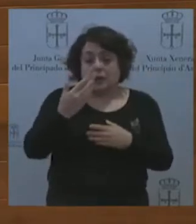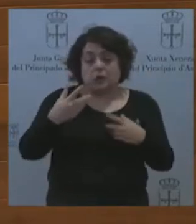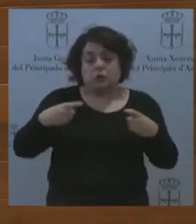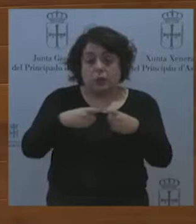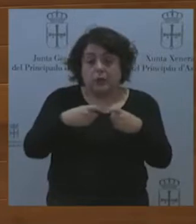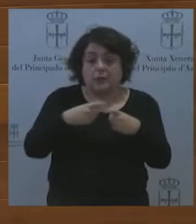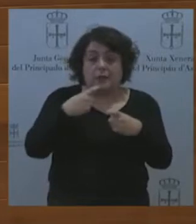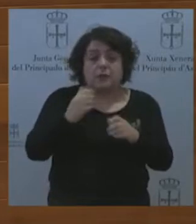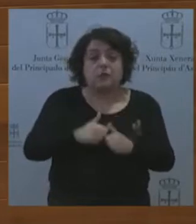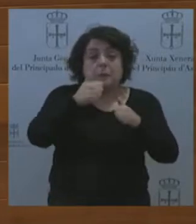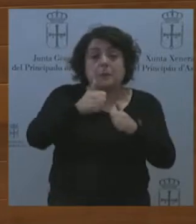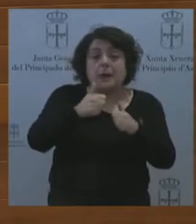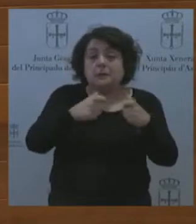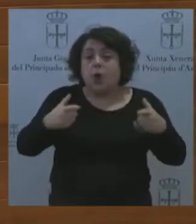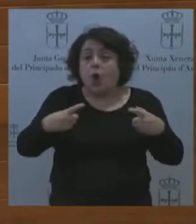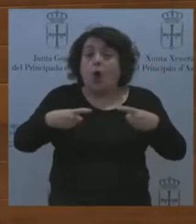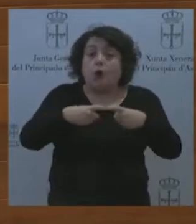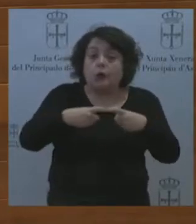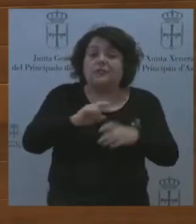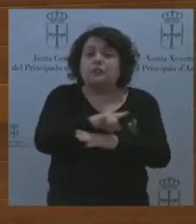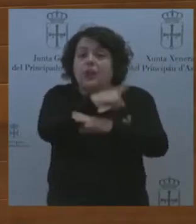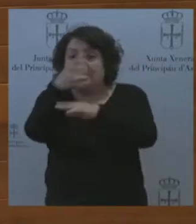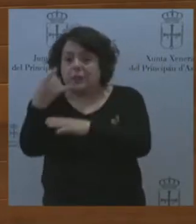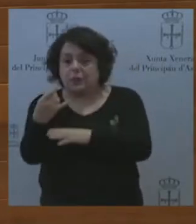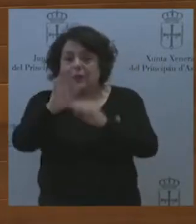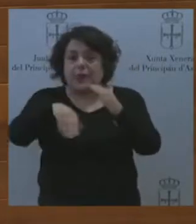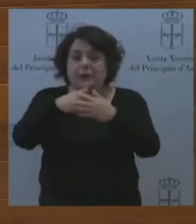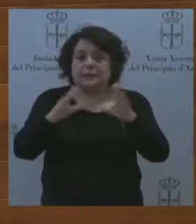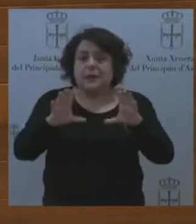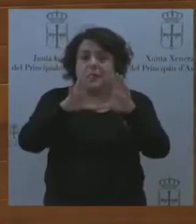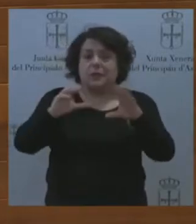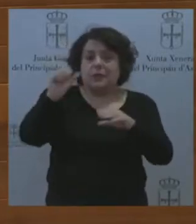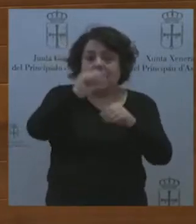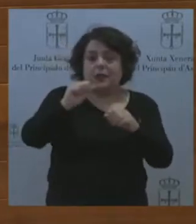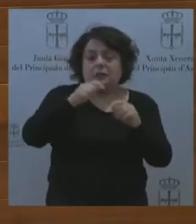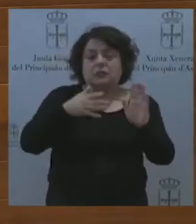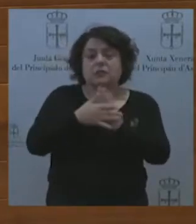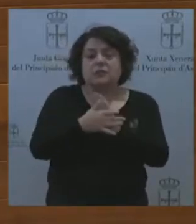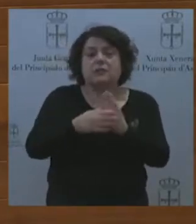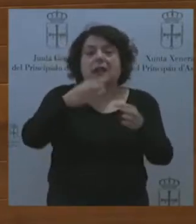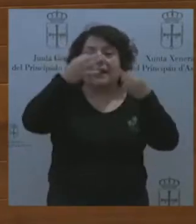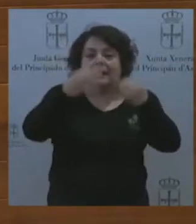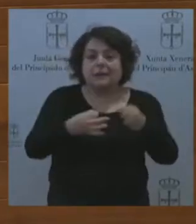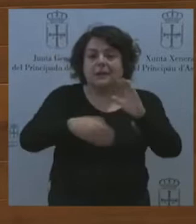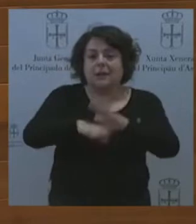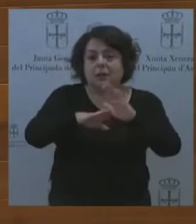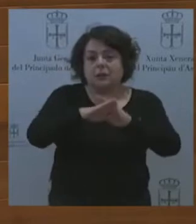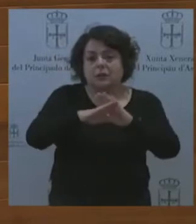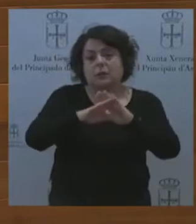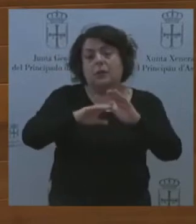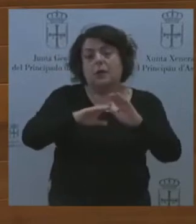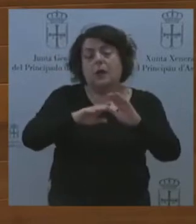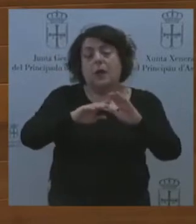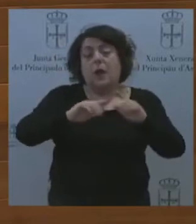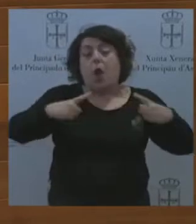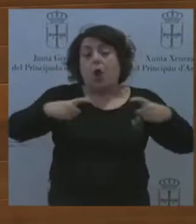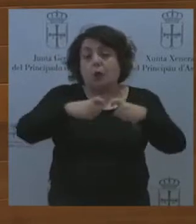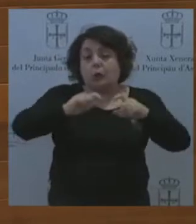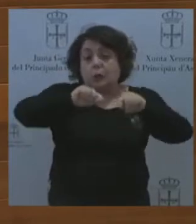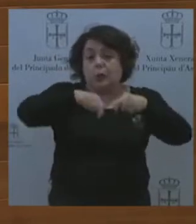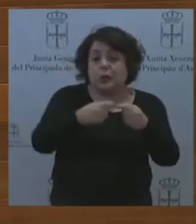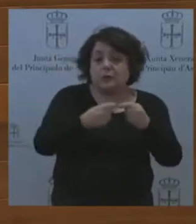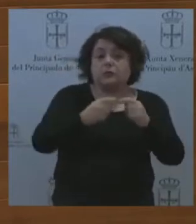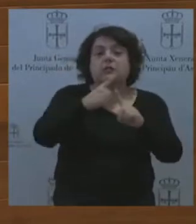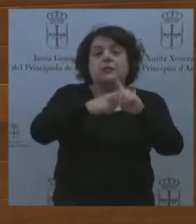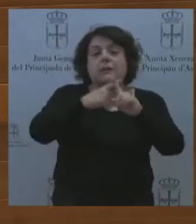doble, hasta 10 años, garantizando así la continuidad de los conciertos en todos los niveles educativos. Pero también les urgimos para que